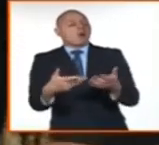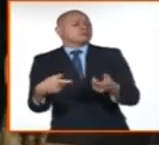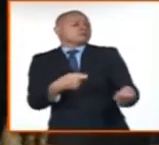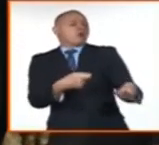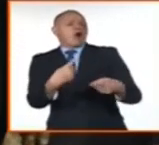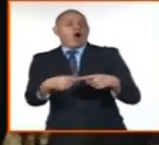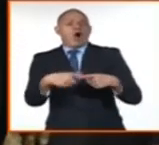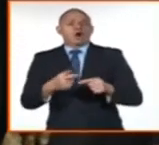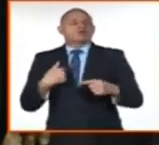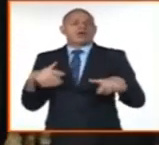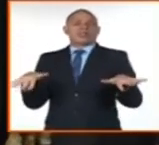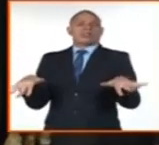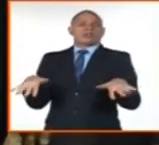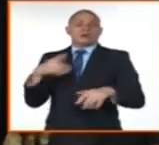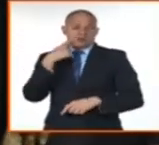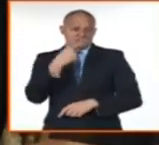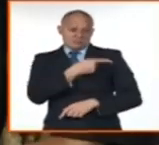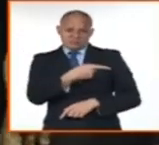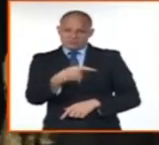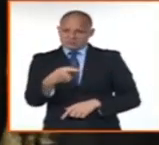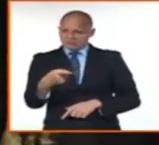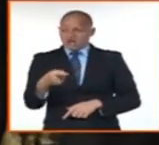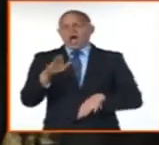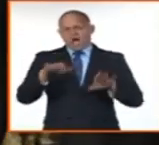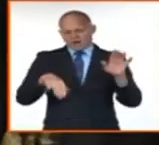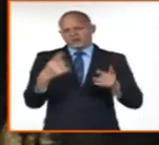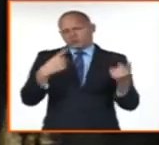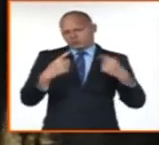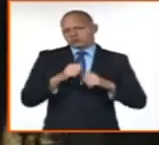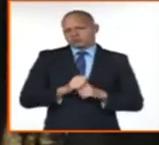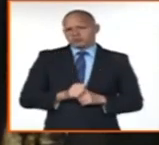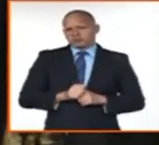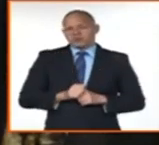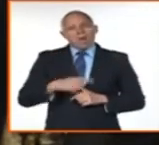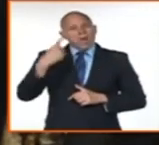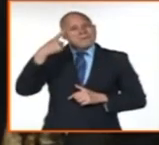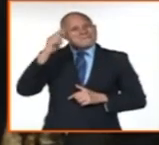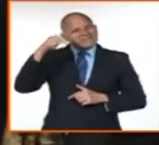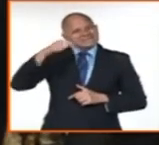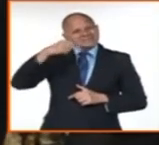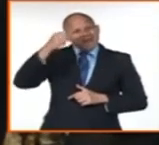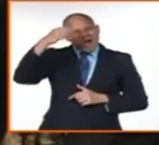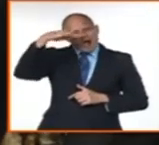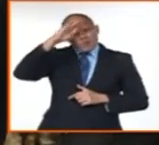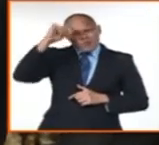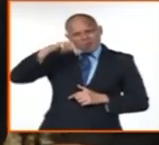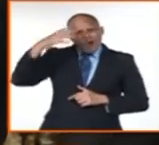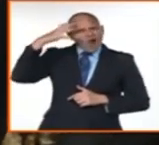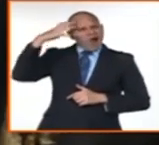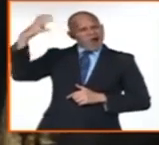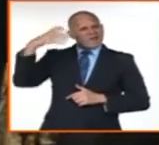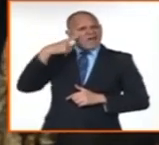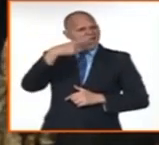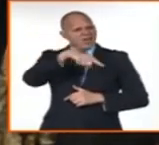es eso. ¿En qué lugar del mundo la mujer está más empoderada que Cuba? Cuba es el segundo parlamento del mundo que tiene más mujeres